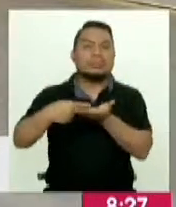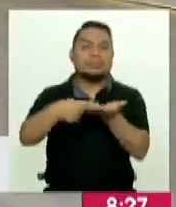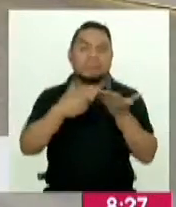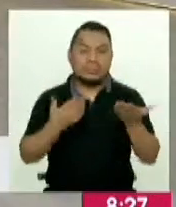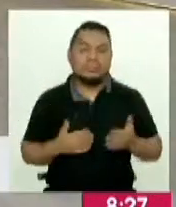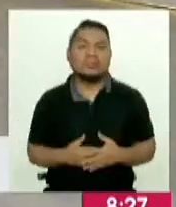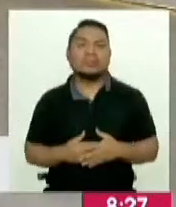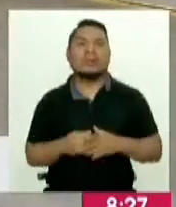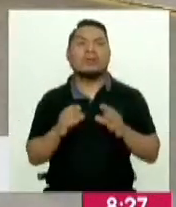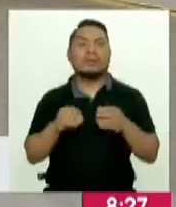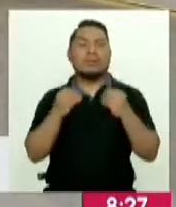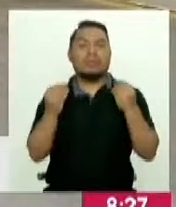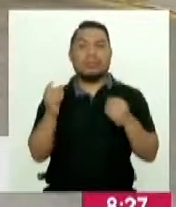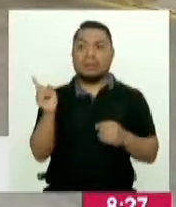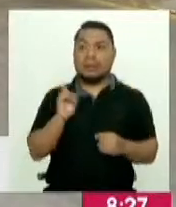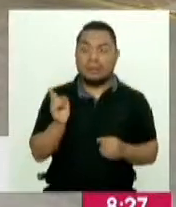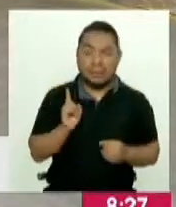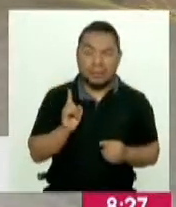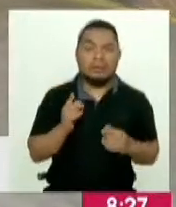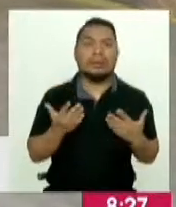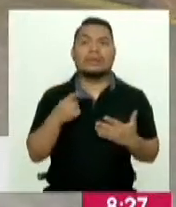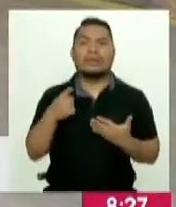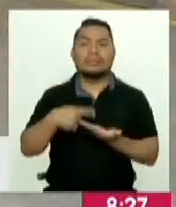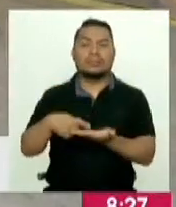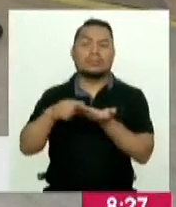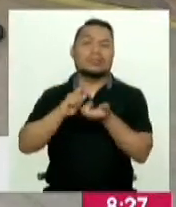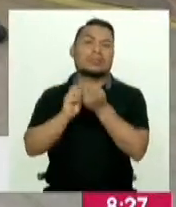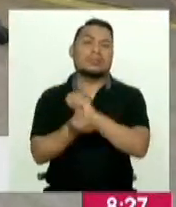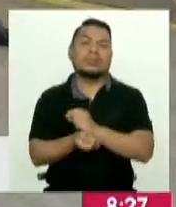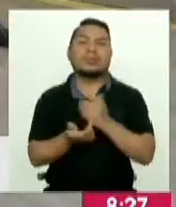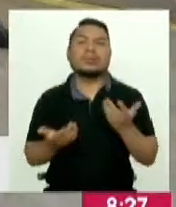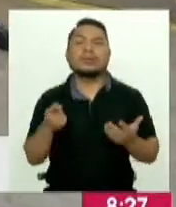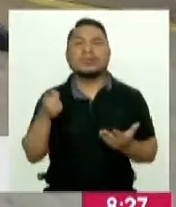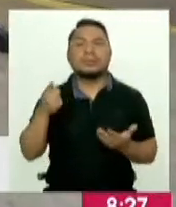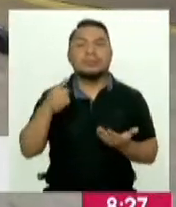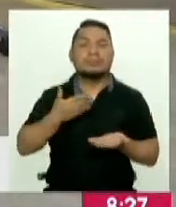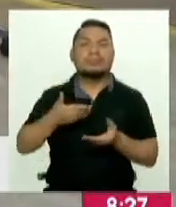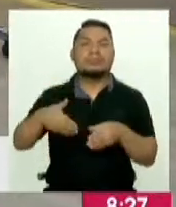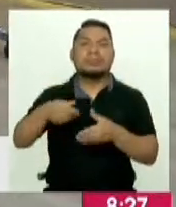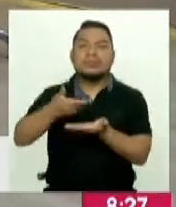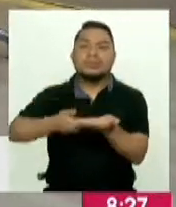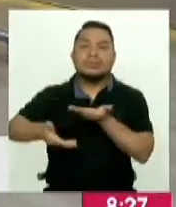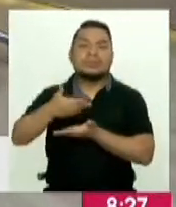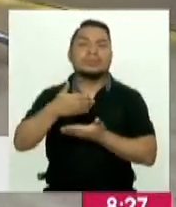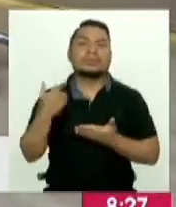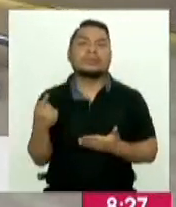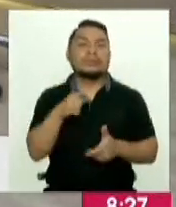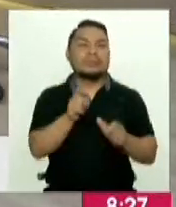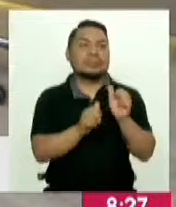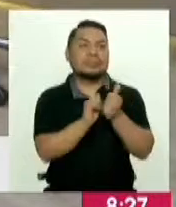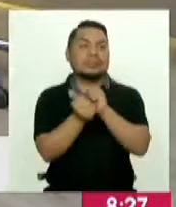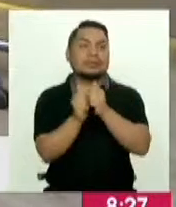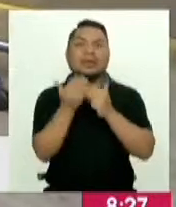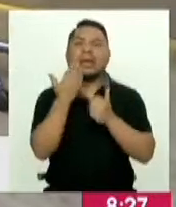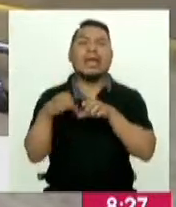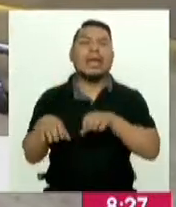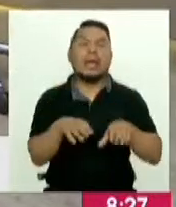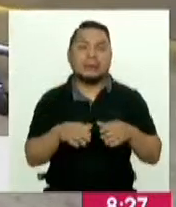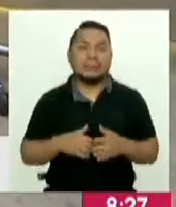¿no? Porque si no, el debate se convierte simplemente en un trámite en el que los candidatos lo que hacen